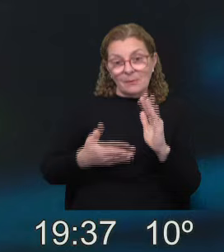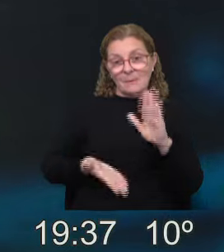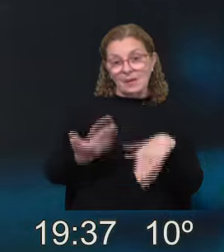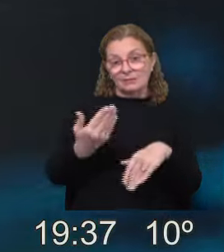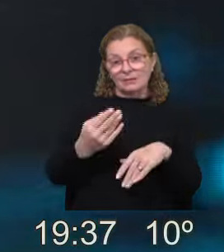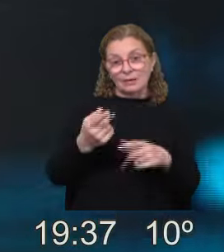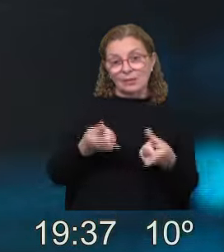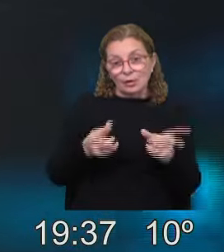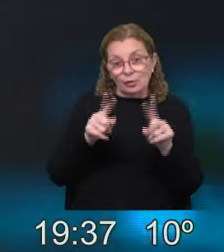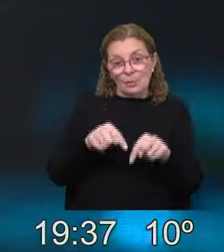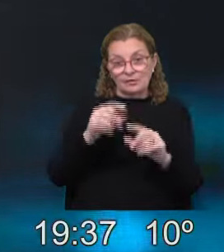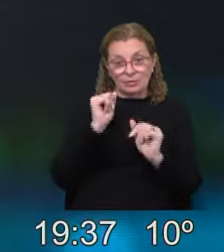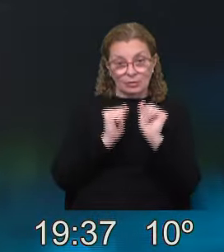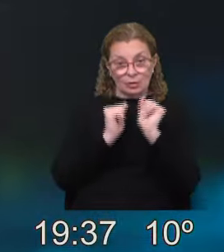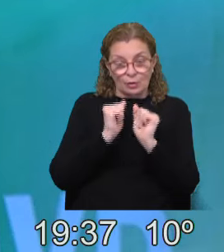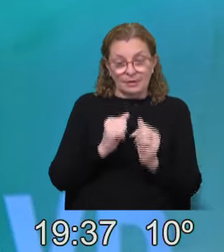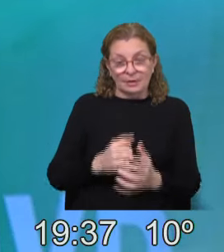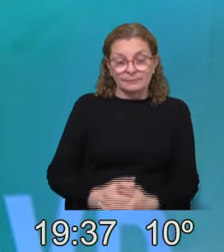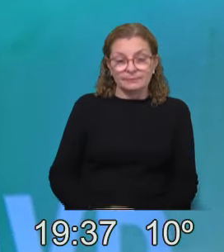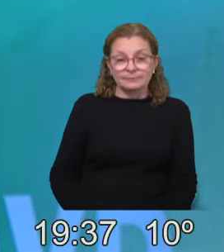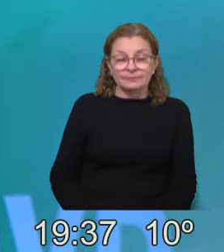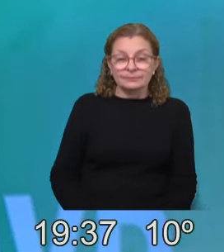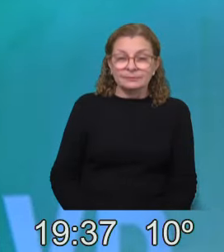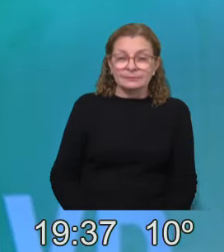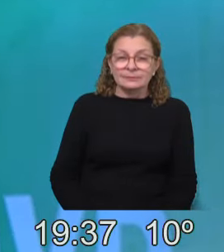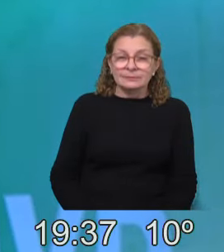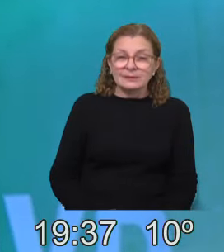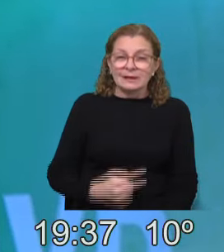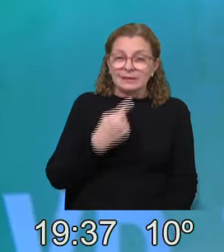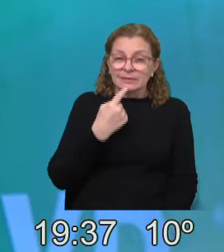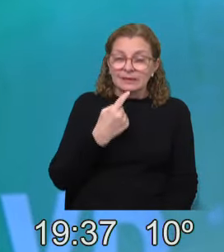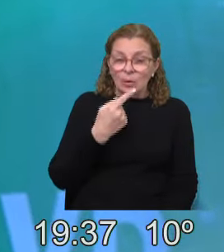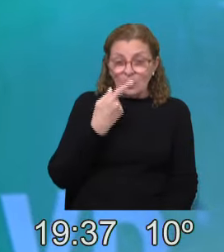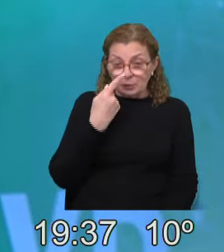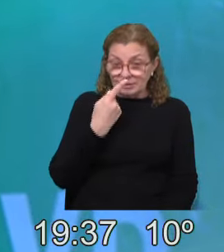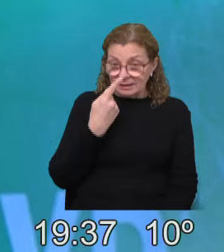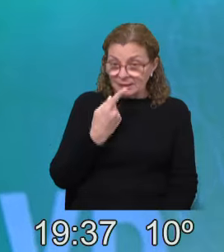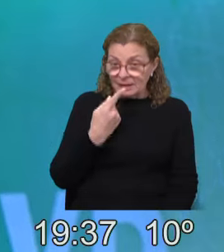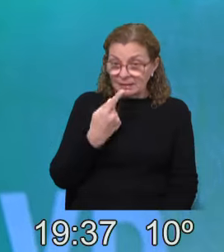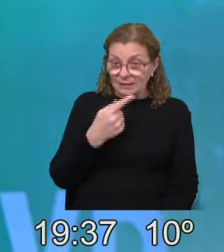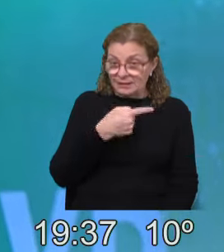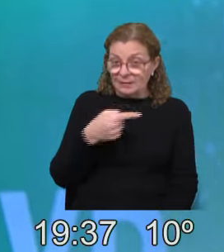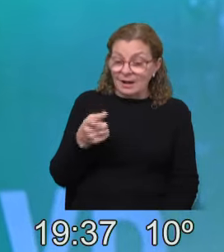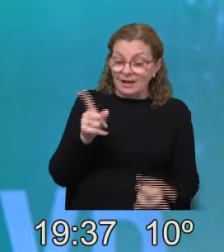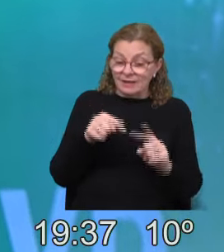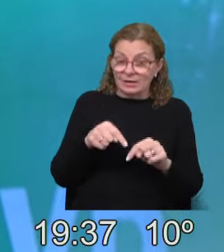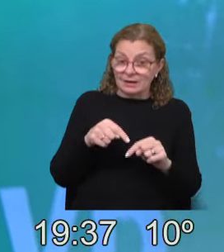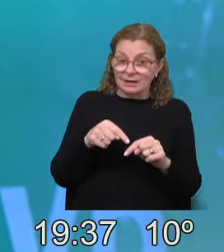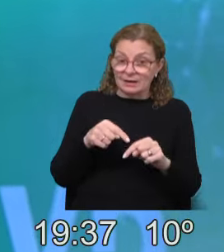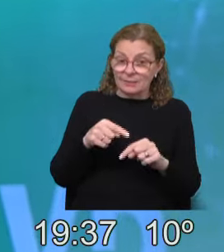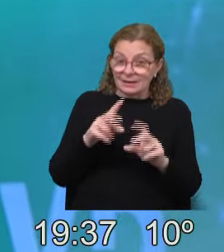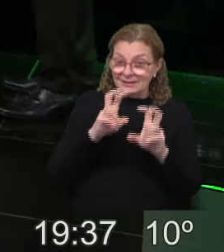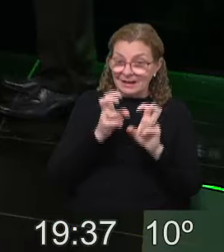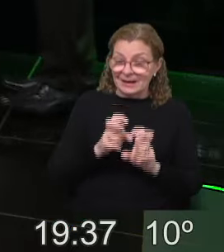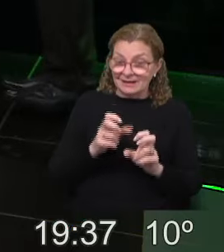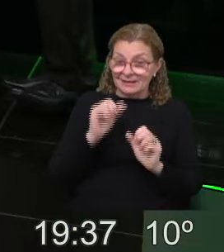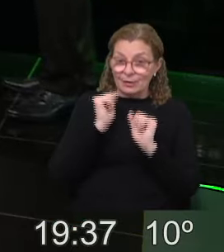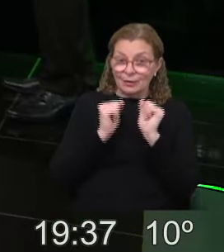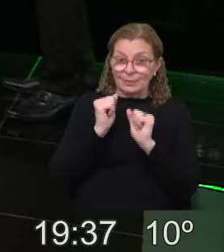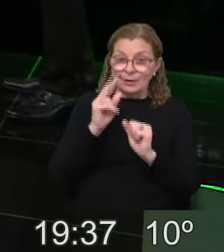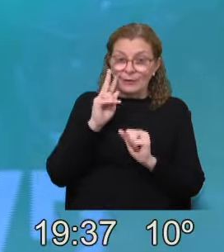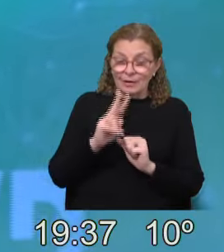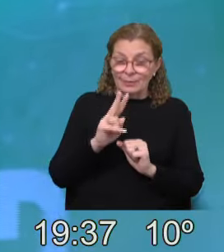de la recuperación económica bueno completo eh Germán interesante la semana que viene te esperamos con más análisis económico vos el